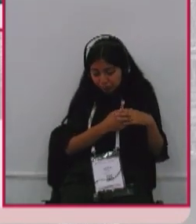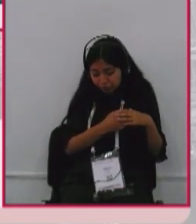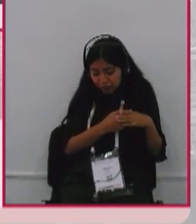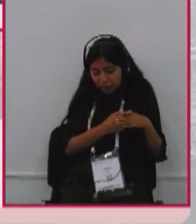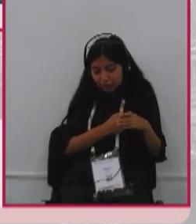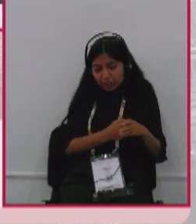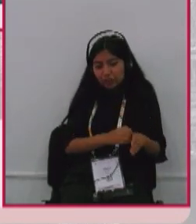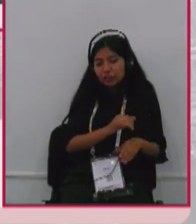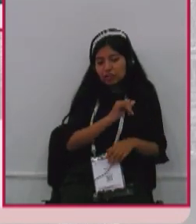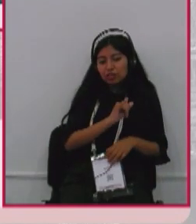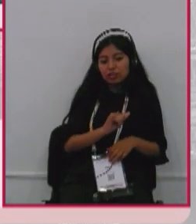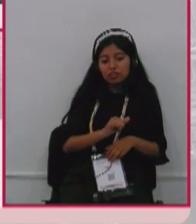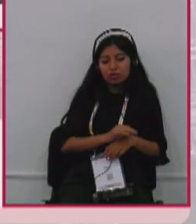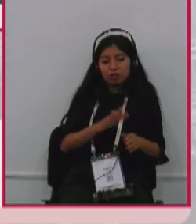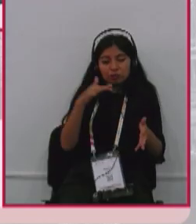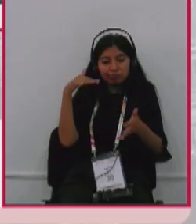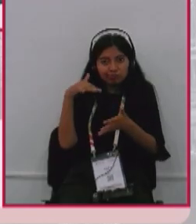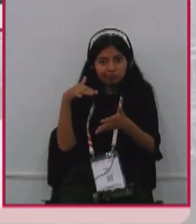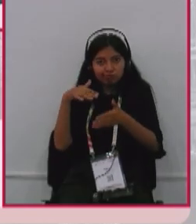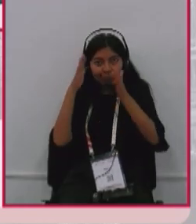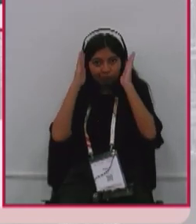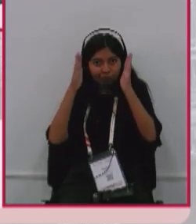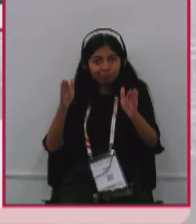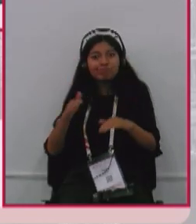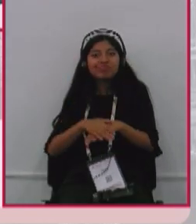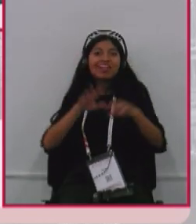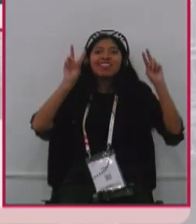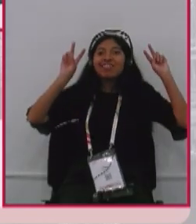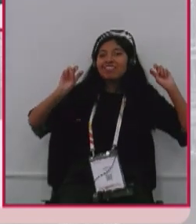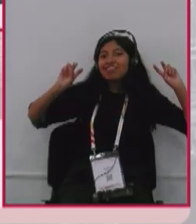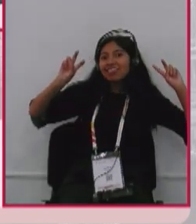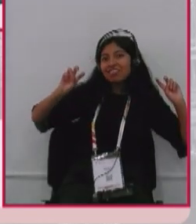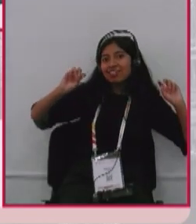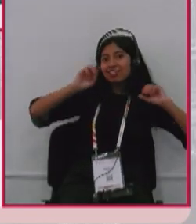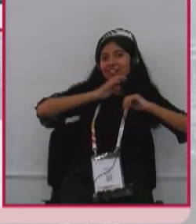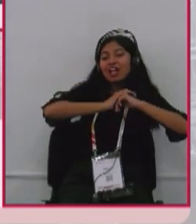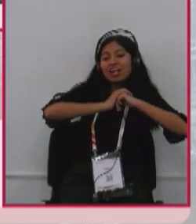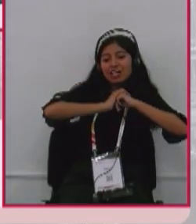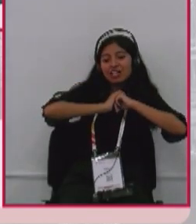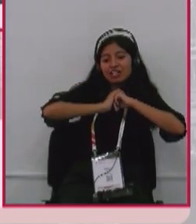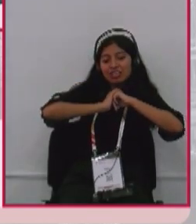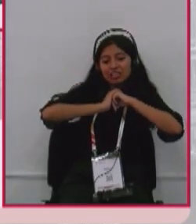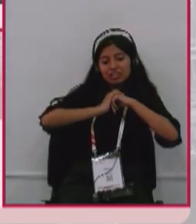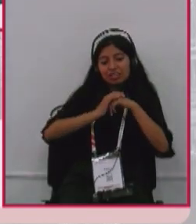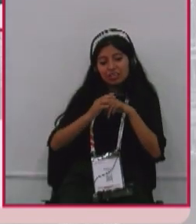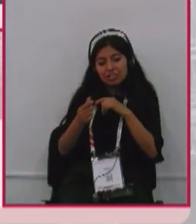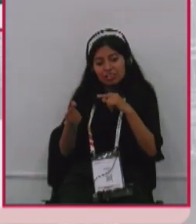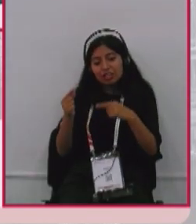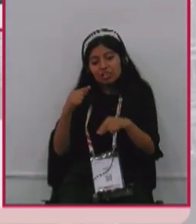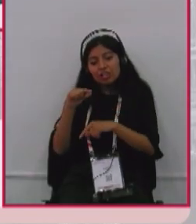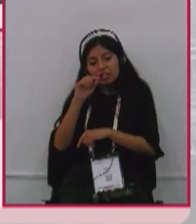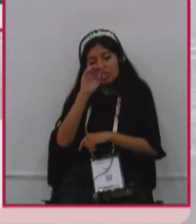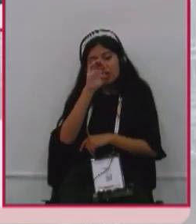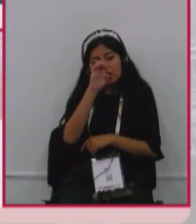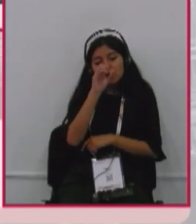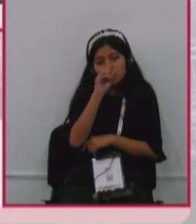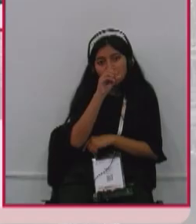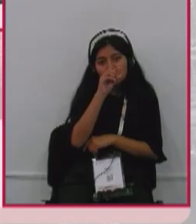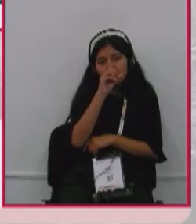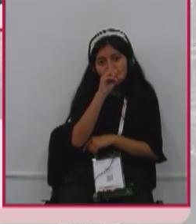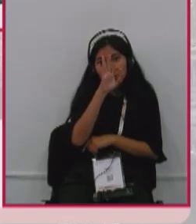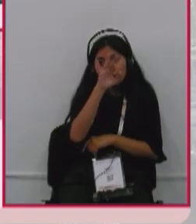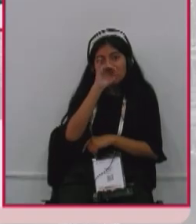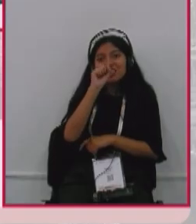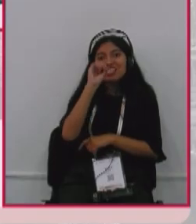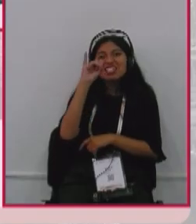y enfocado principalmente en el tema geotécnico y geofísico, ¿no? Entonces utilizamos un